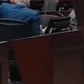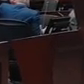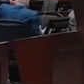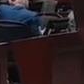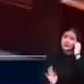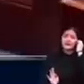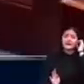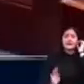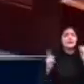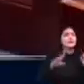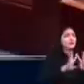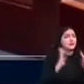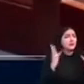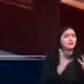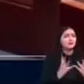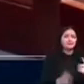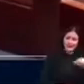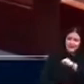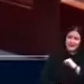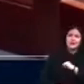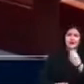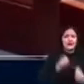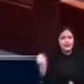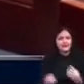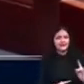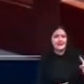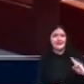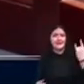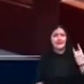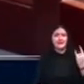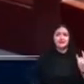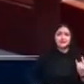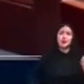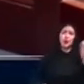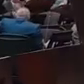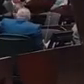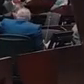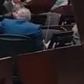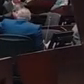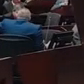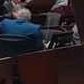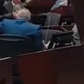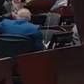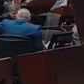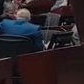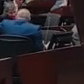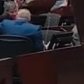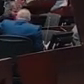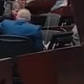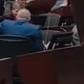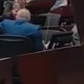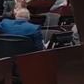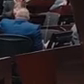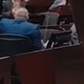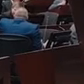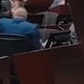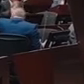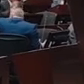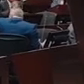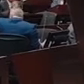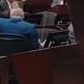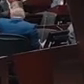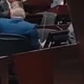queridos congresistas, tenemos que hacer algo. O ustedes y yo seremos los responsables de